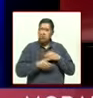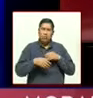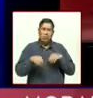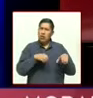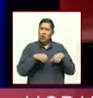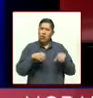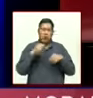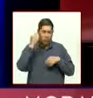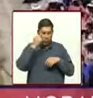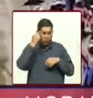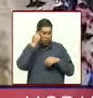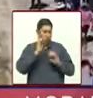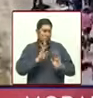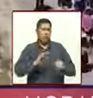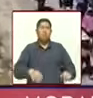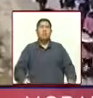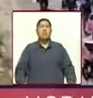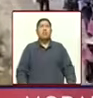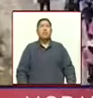del gobierno.